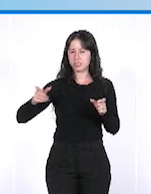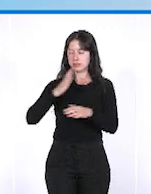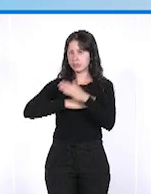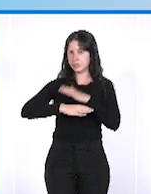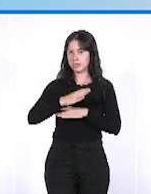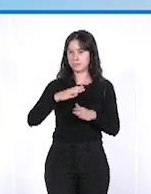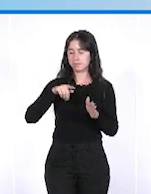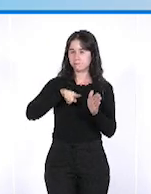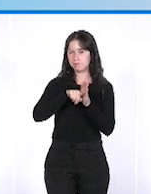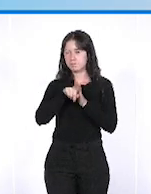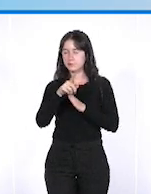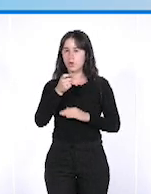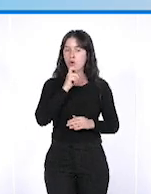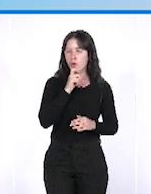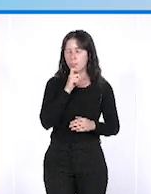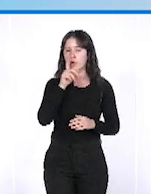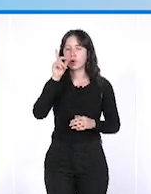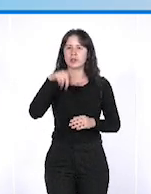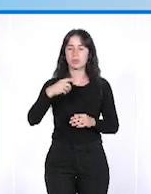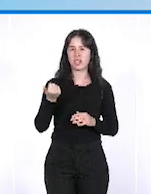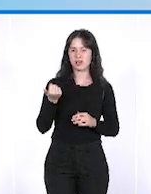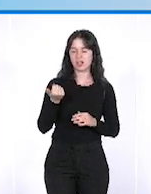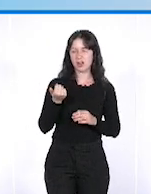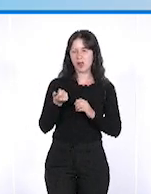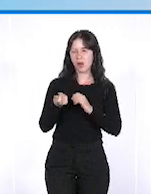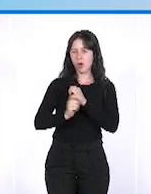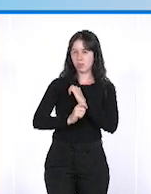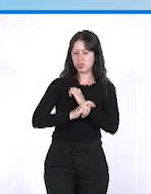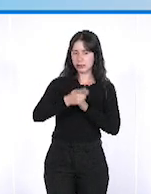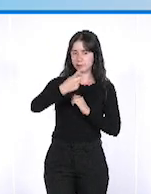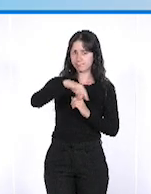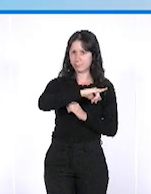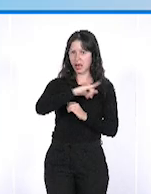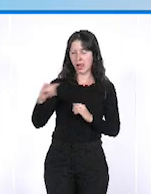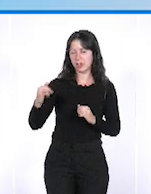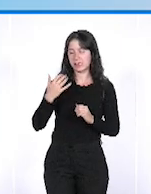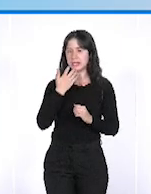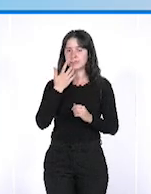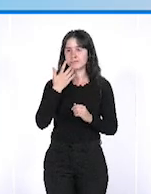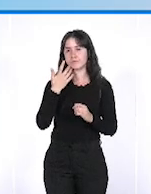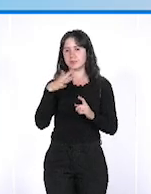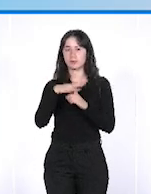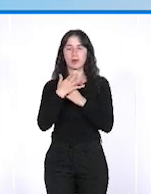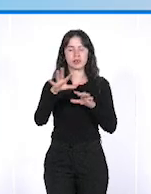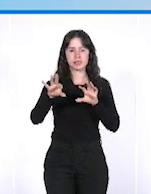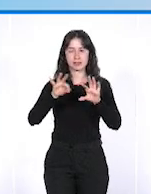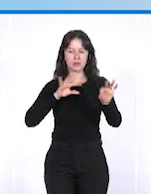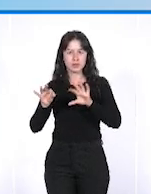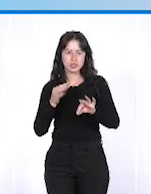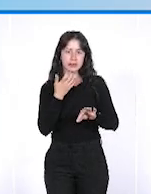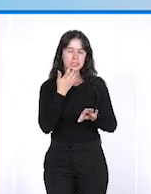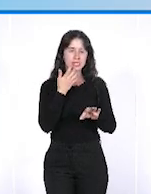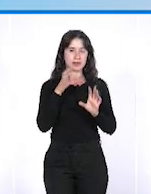en las oportunidades que tienen en su día a día para tomar decisiones decisiones sobre su hogar decisiones sobre